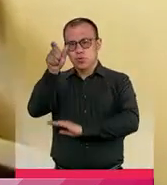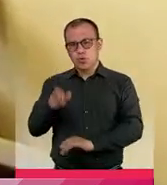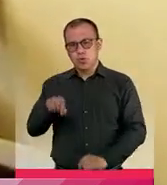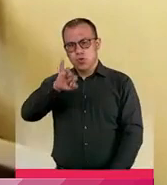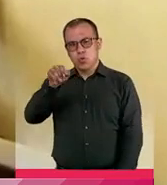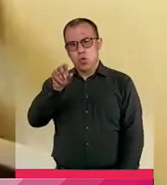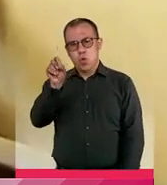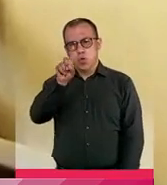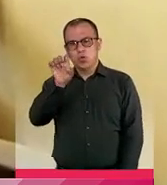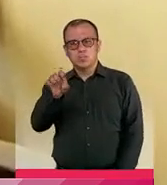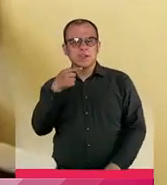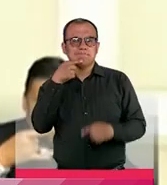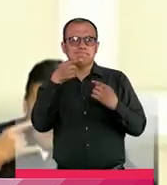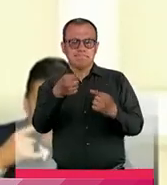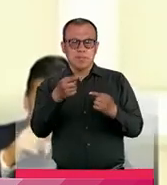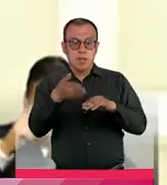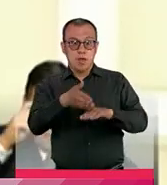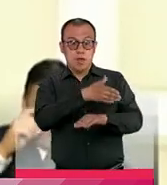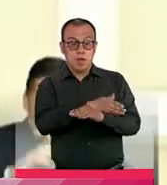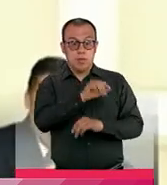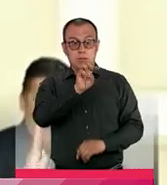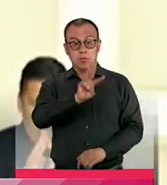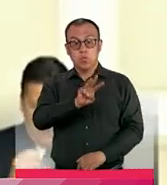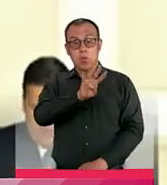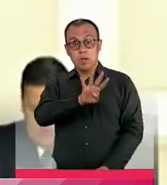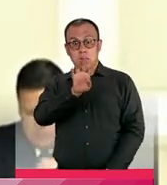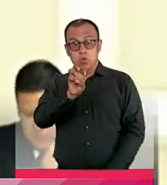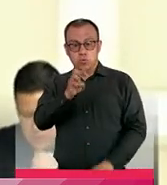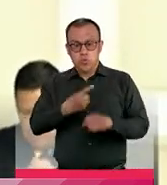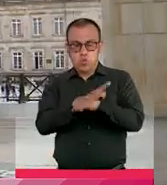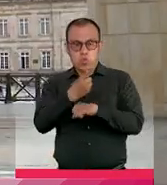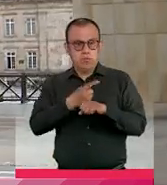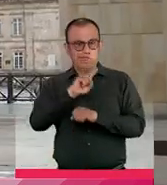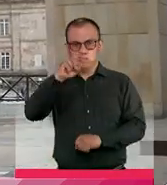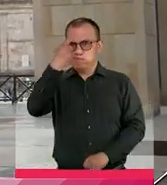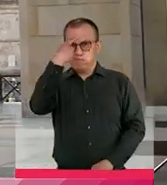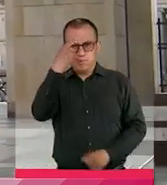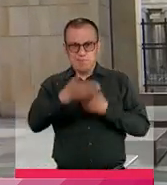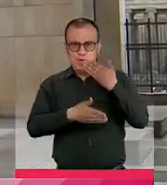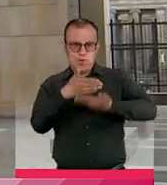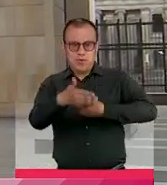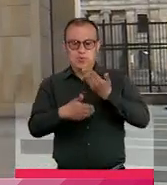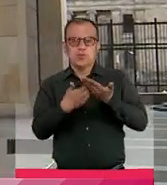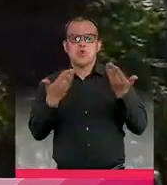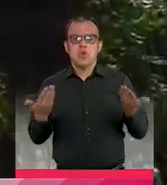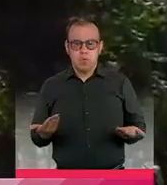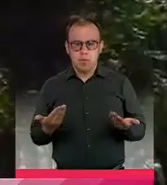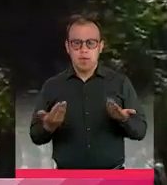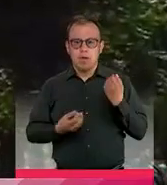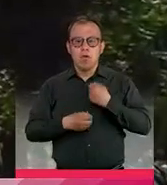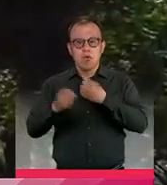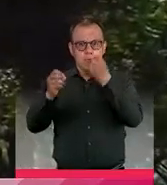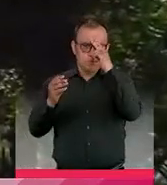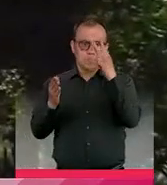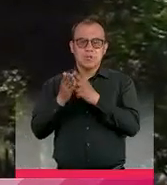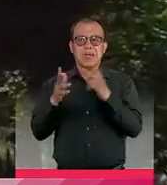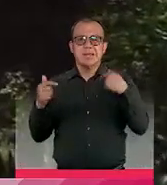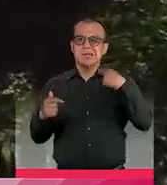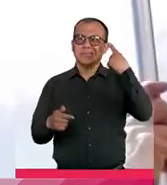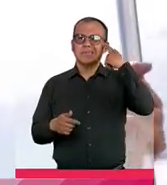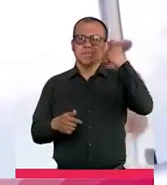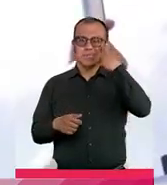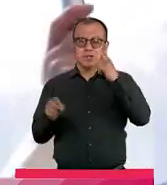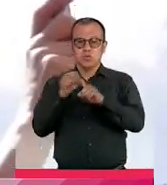hernández indicó que si antes de que se cumplan las 48 horas el gobierno no acata el fallo de la corte suprema- el gobierno pondría en riesgo el